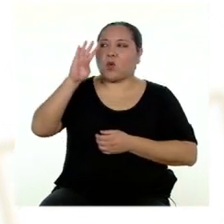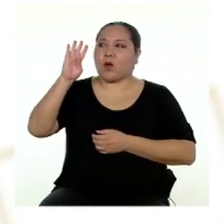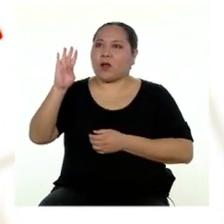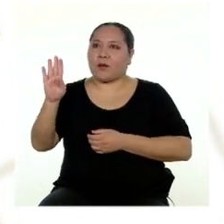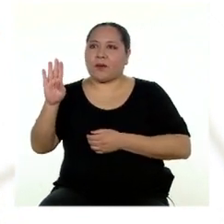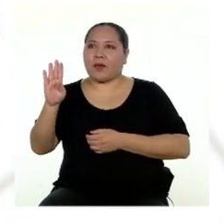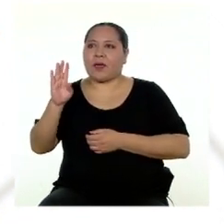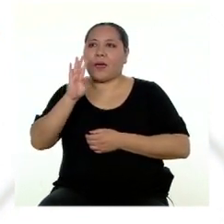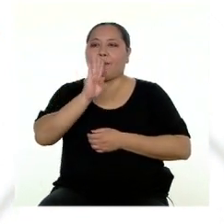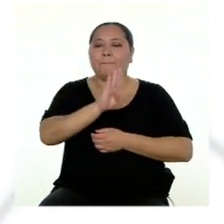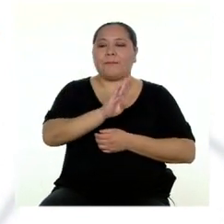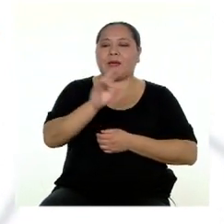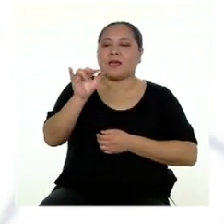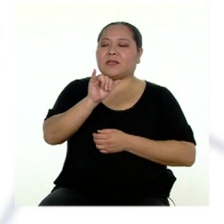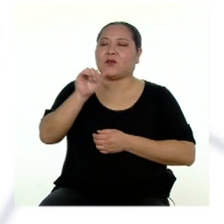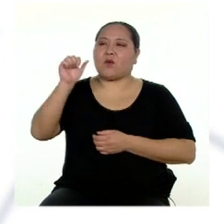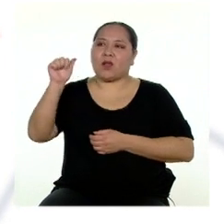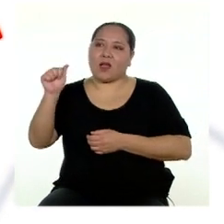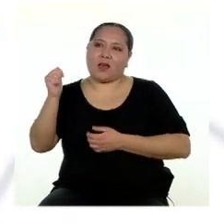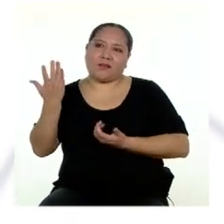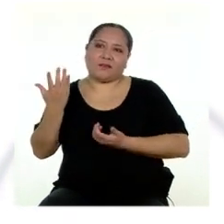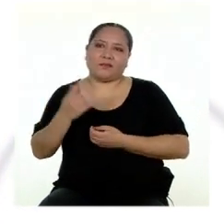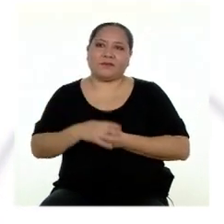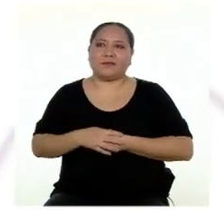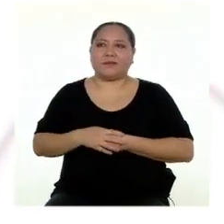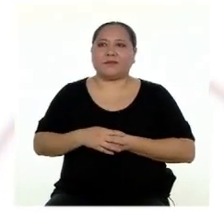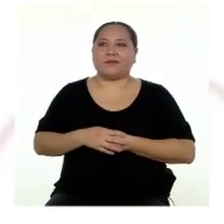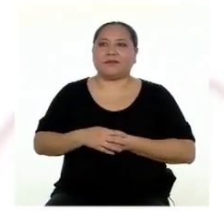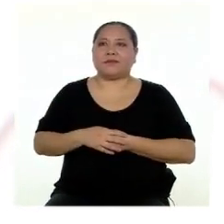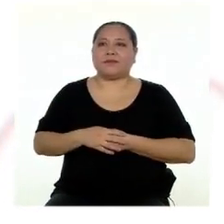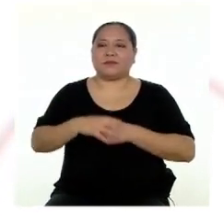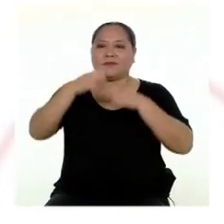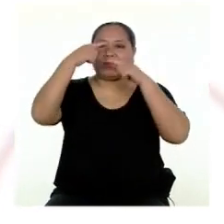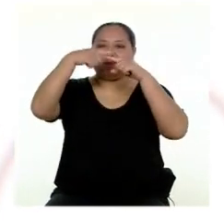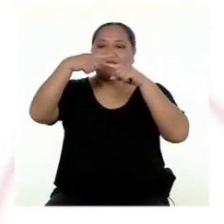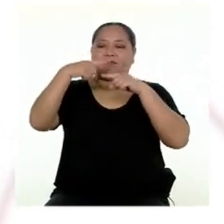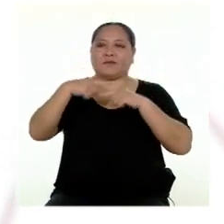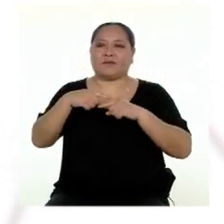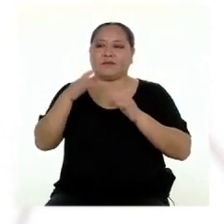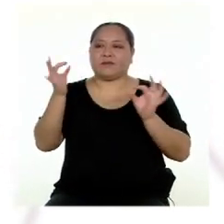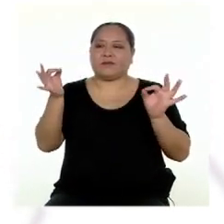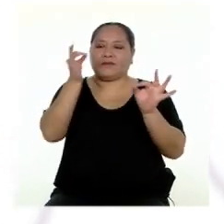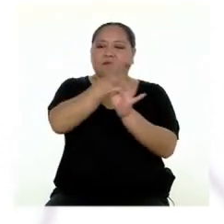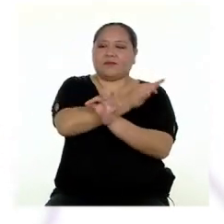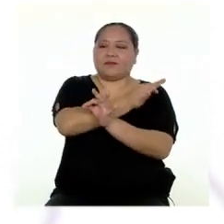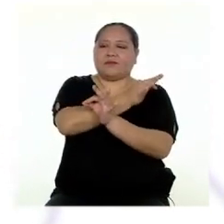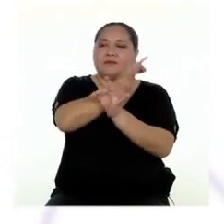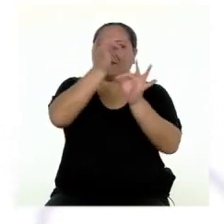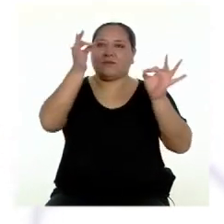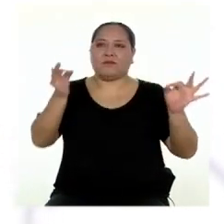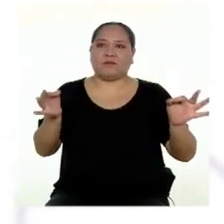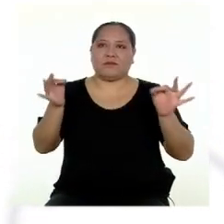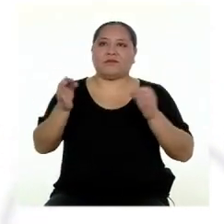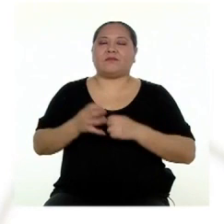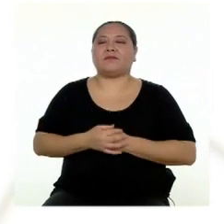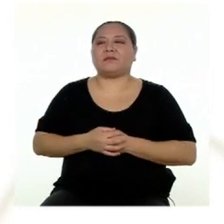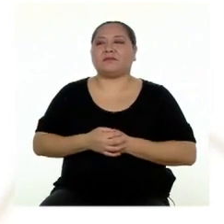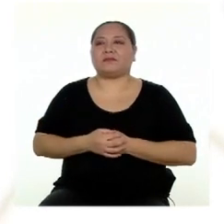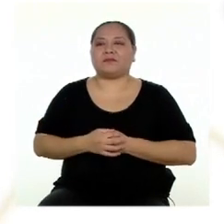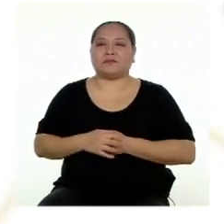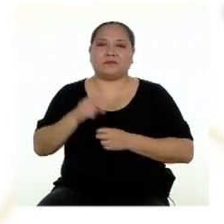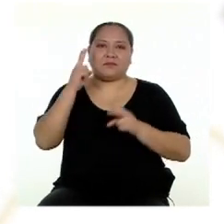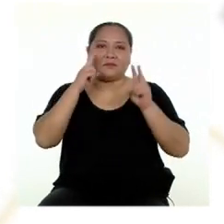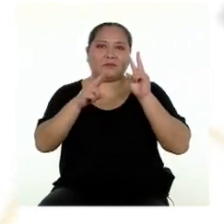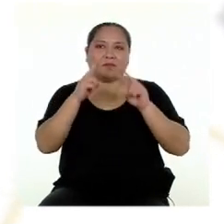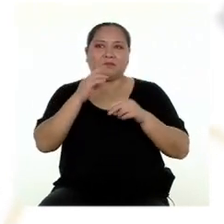entonces B es igual a A. Es decir, el signo igual funciona de atrás para adelante y de adelante para atrás. Apliquemos